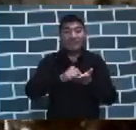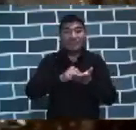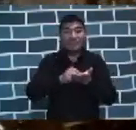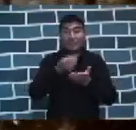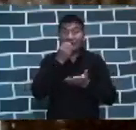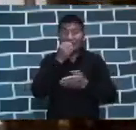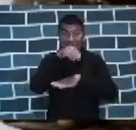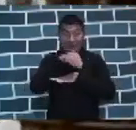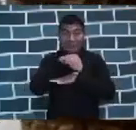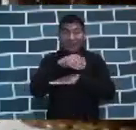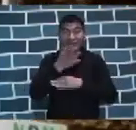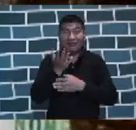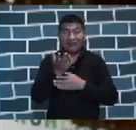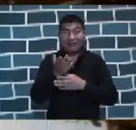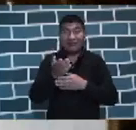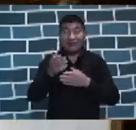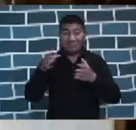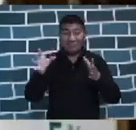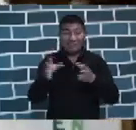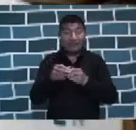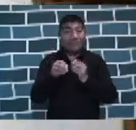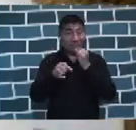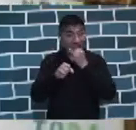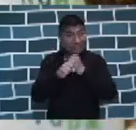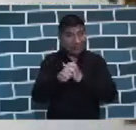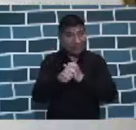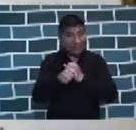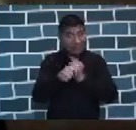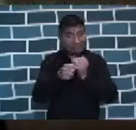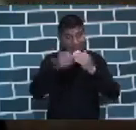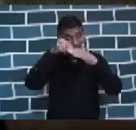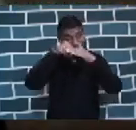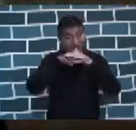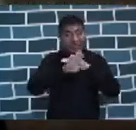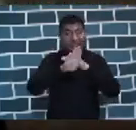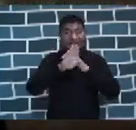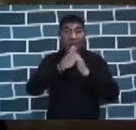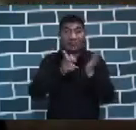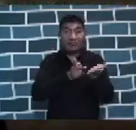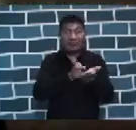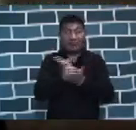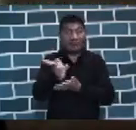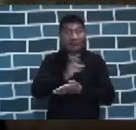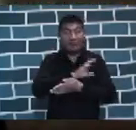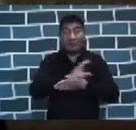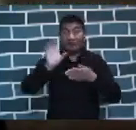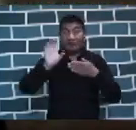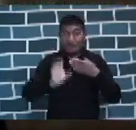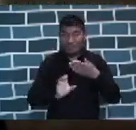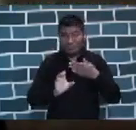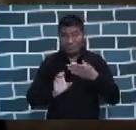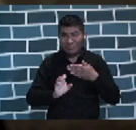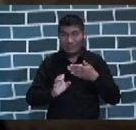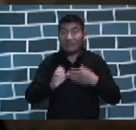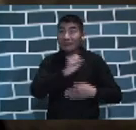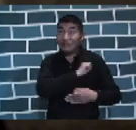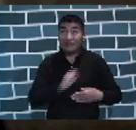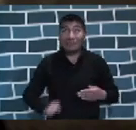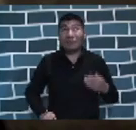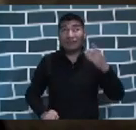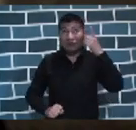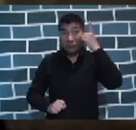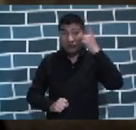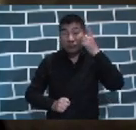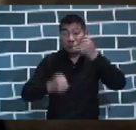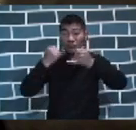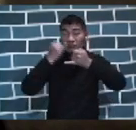del señor en esta eucaristía nos introduce a la verdad toda entera el señor durante la